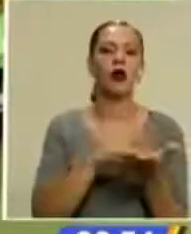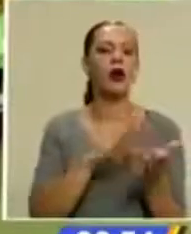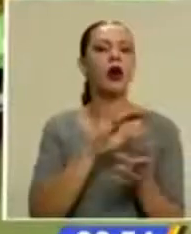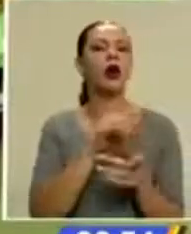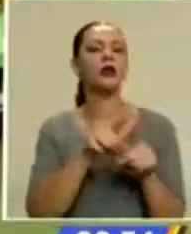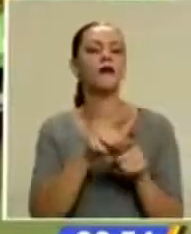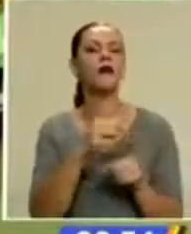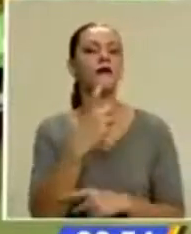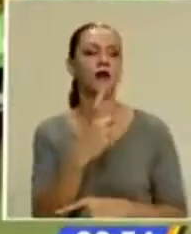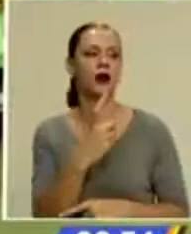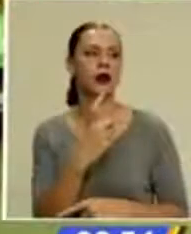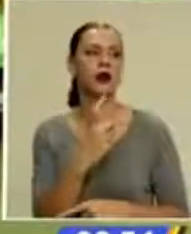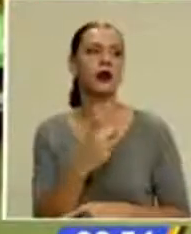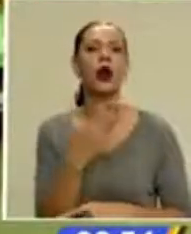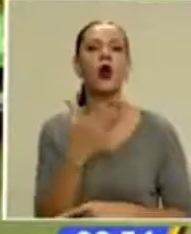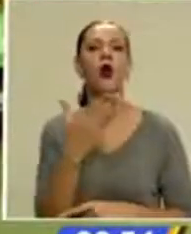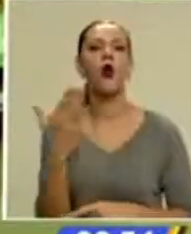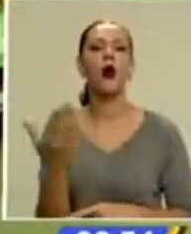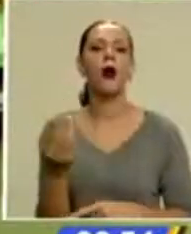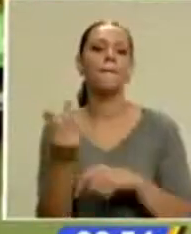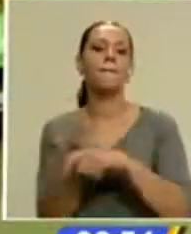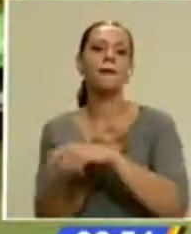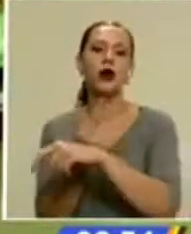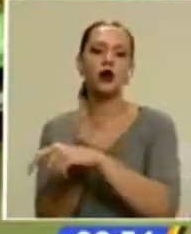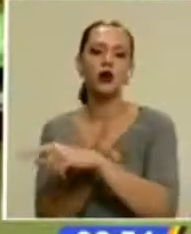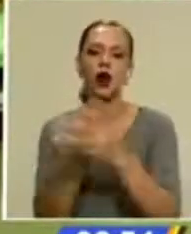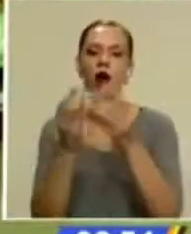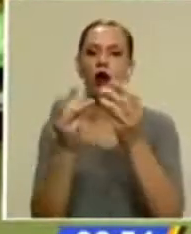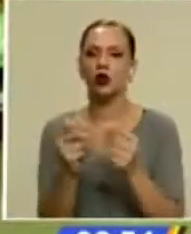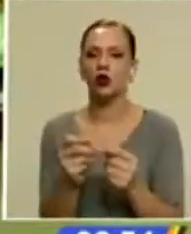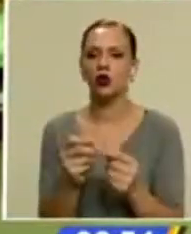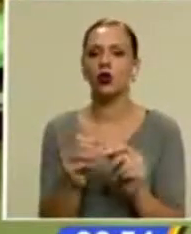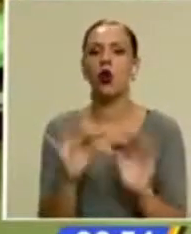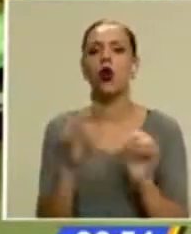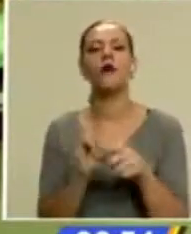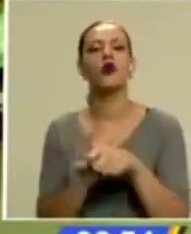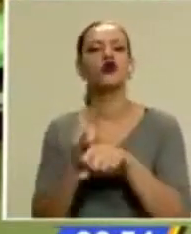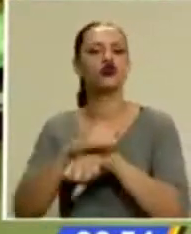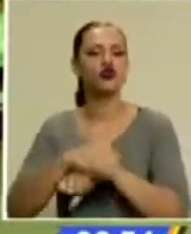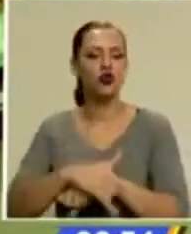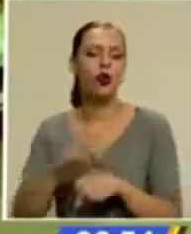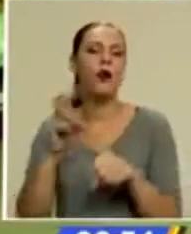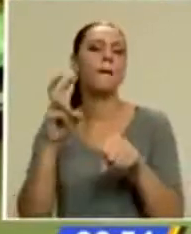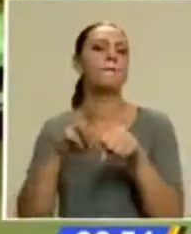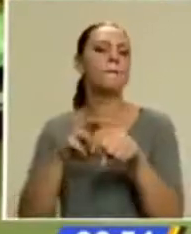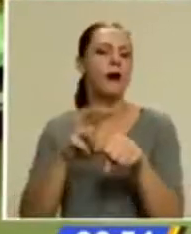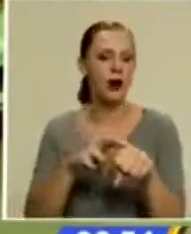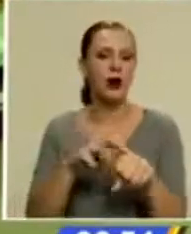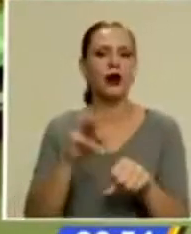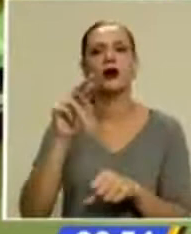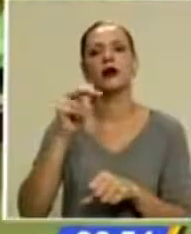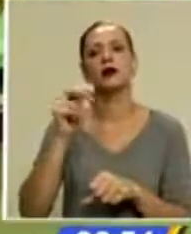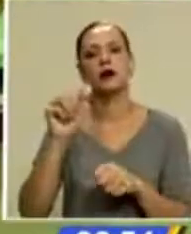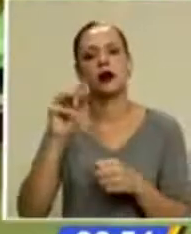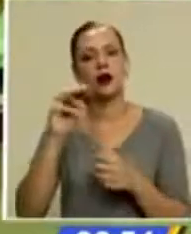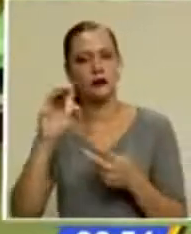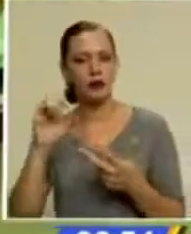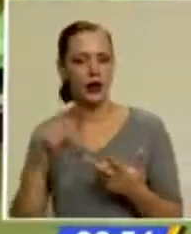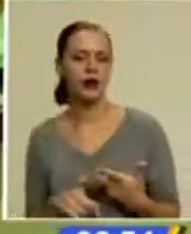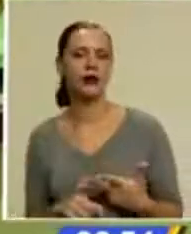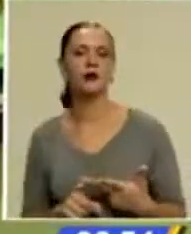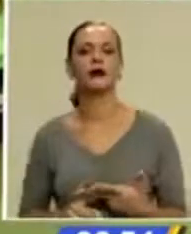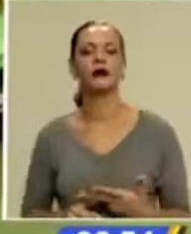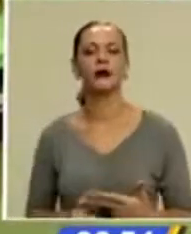nos hizo falta aquellas verduras que son harinosas. Como la yuca, la papa, exacto, el ñame, el